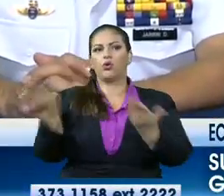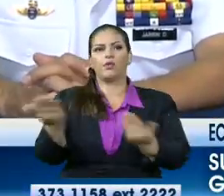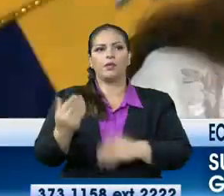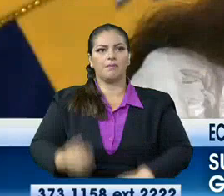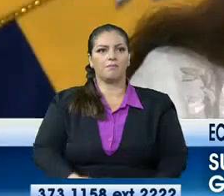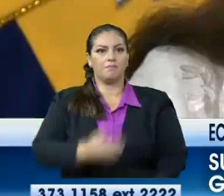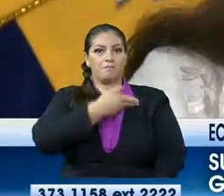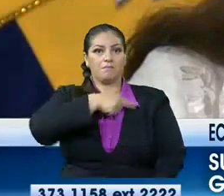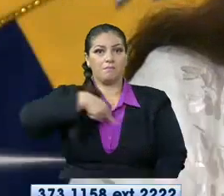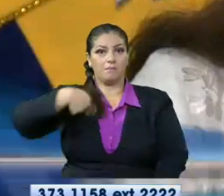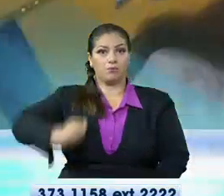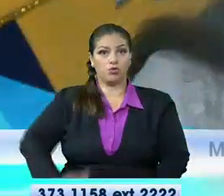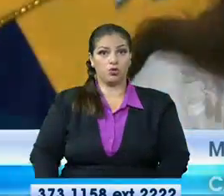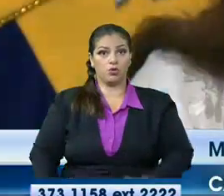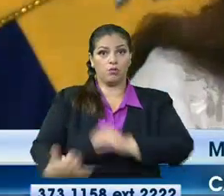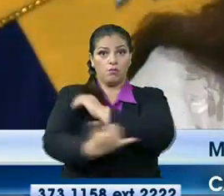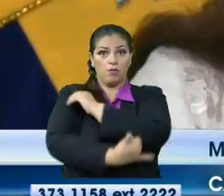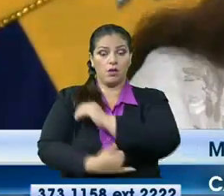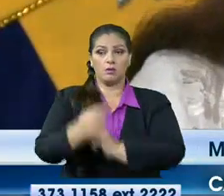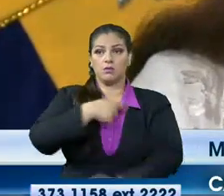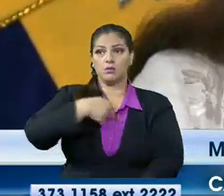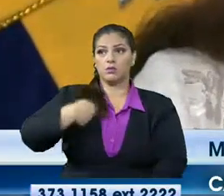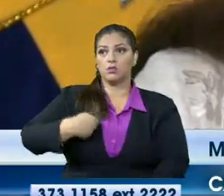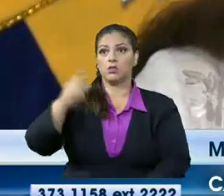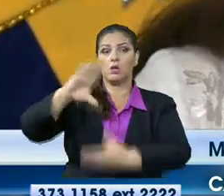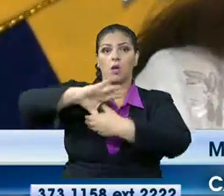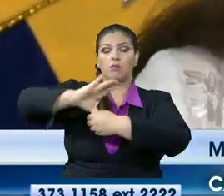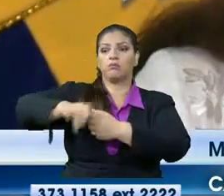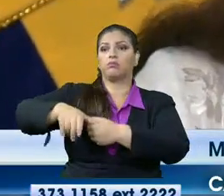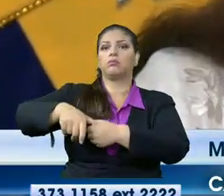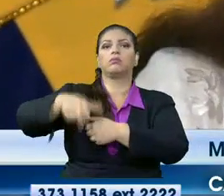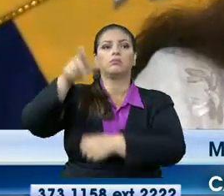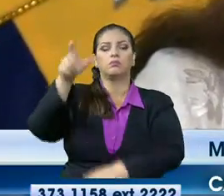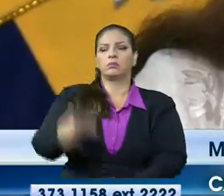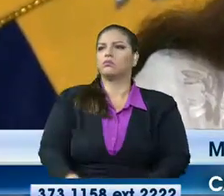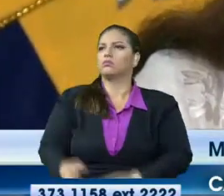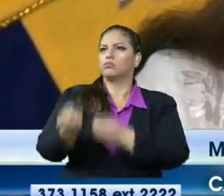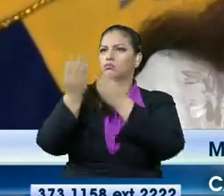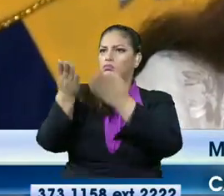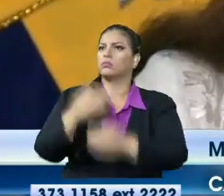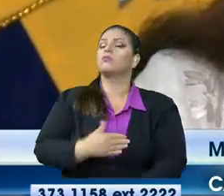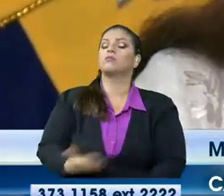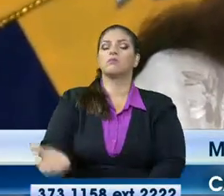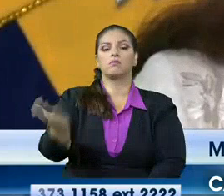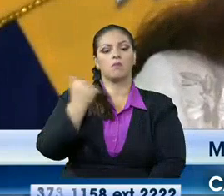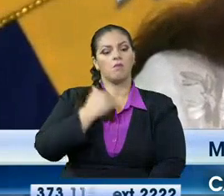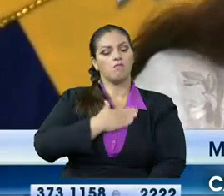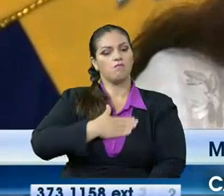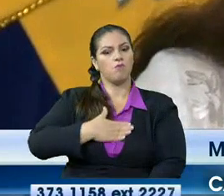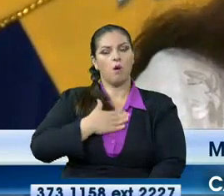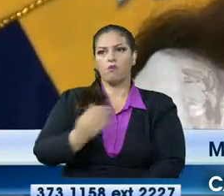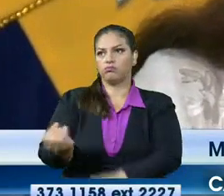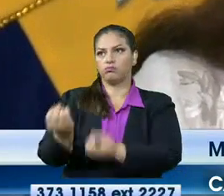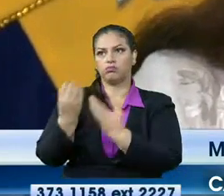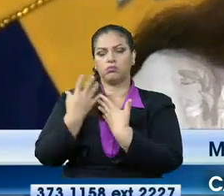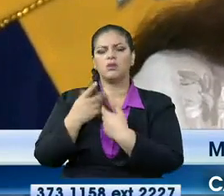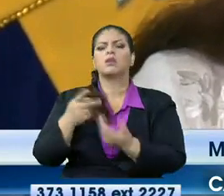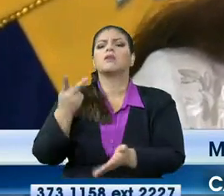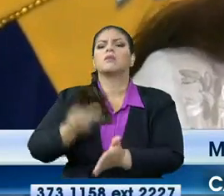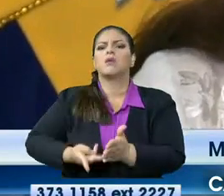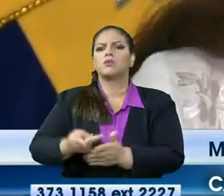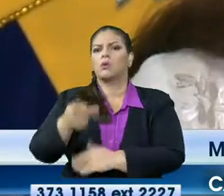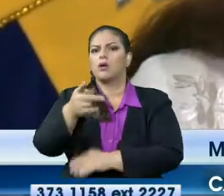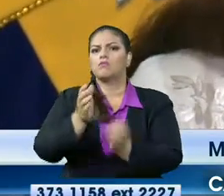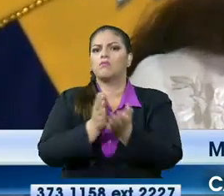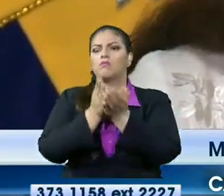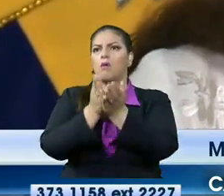a la China que responda frente a este llamado de atención, a esta protesta, tanto en